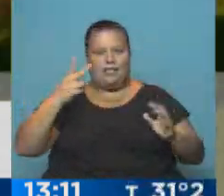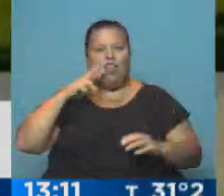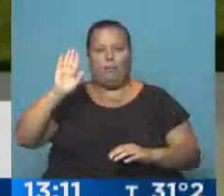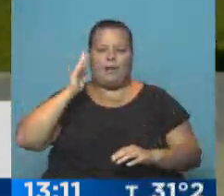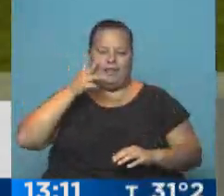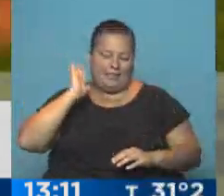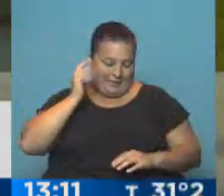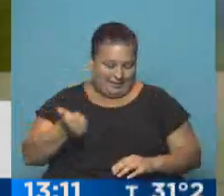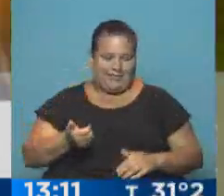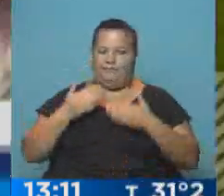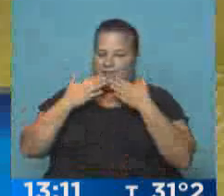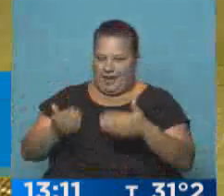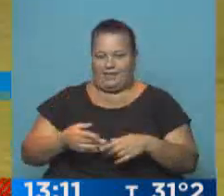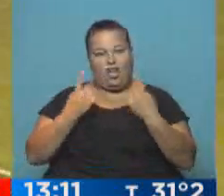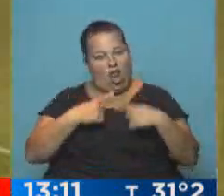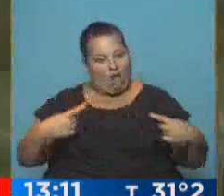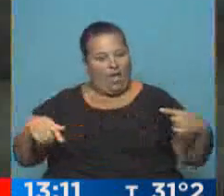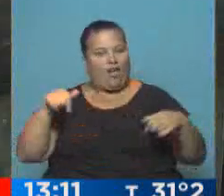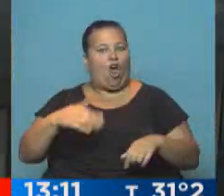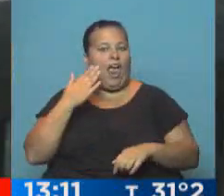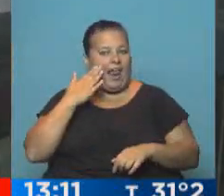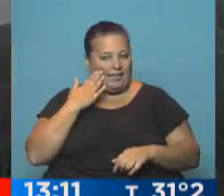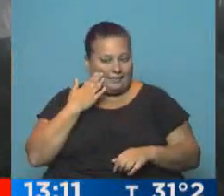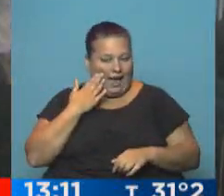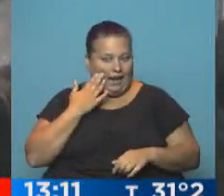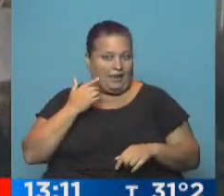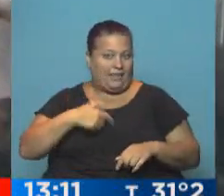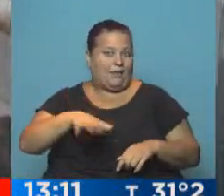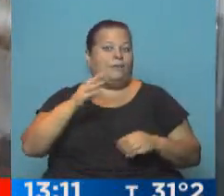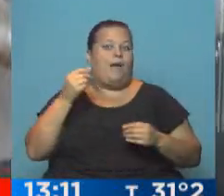2016. Gracias, Maxi. Novedades entonces esta tarde que llegarán desde la AFA.